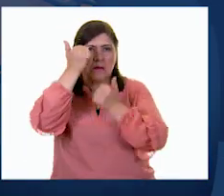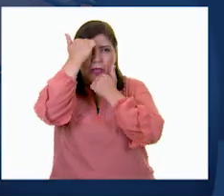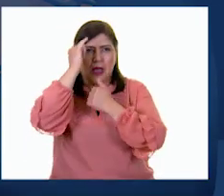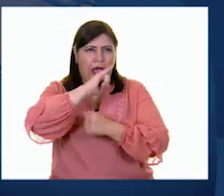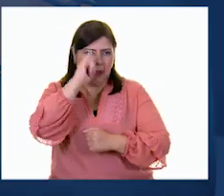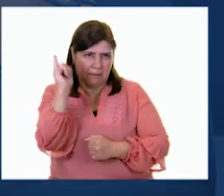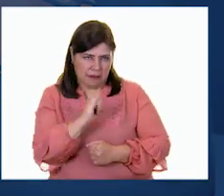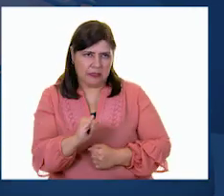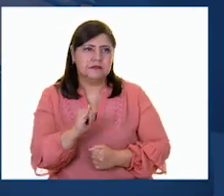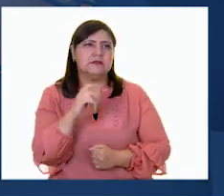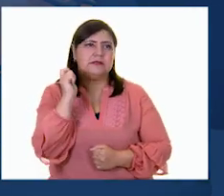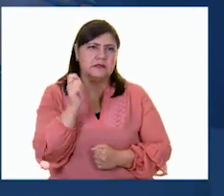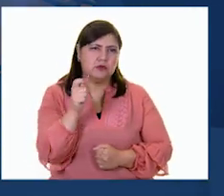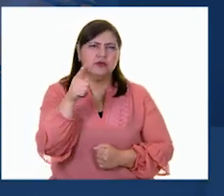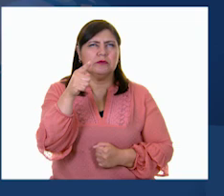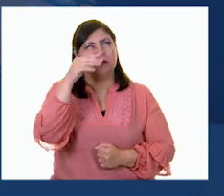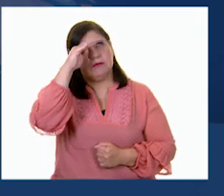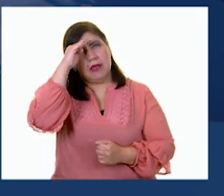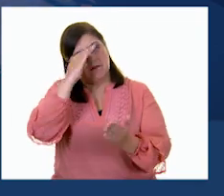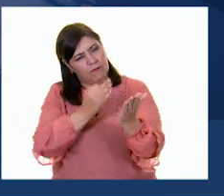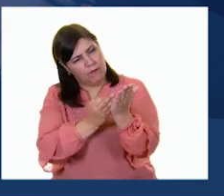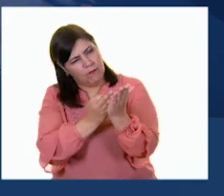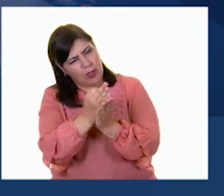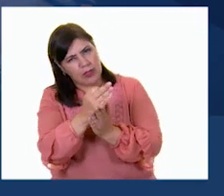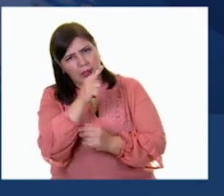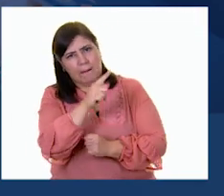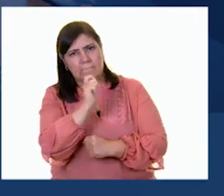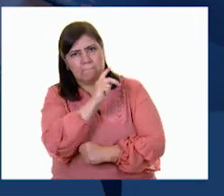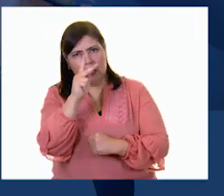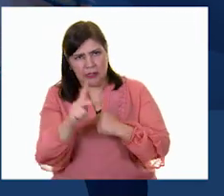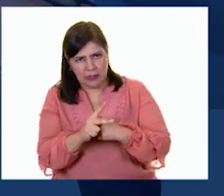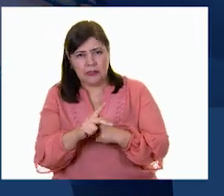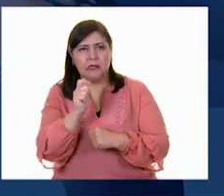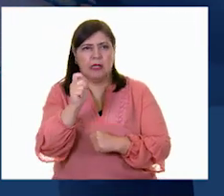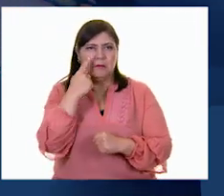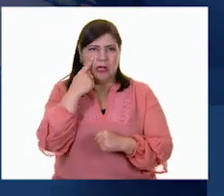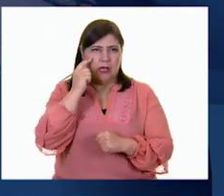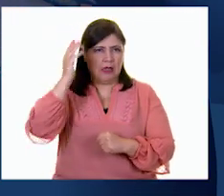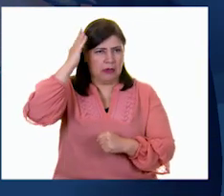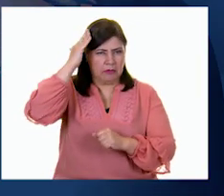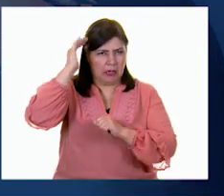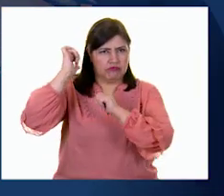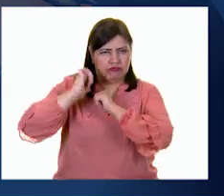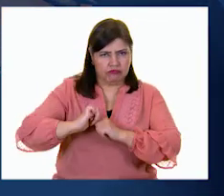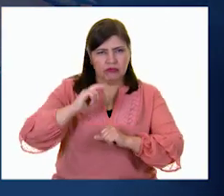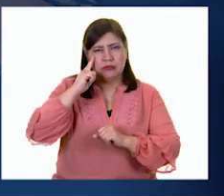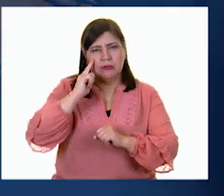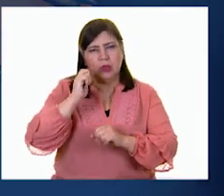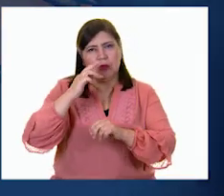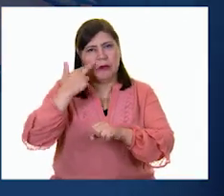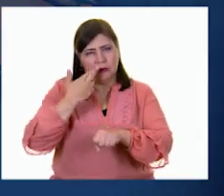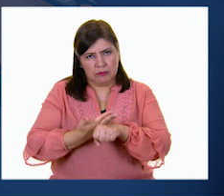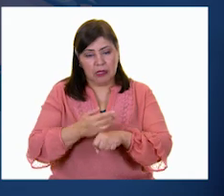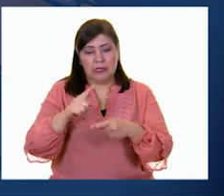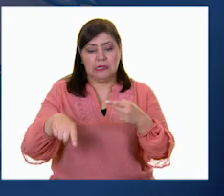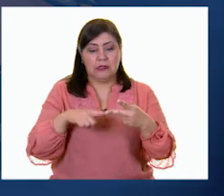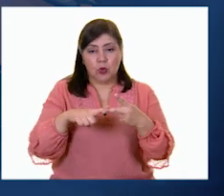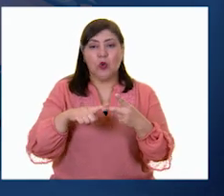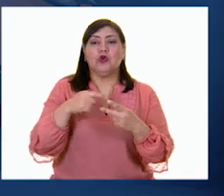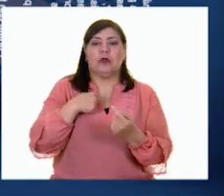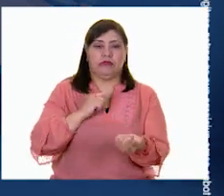observancia. Sé fiel a tu patria y respeta las autoridades establecidas. Pórtate con todos como quisieras que se porten